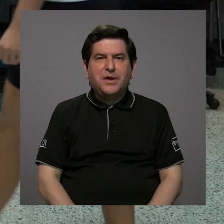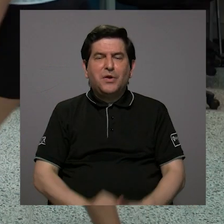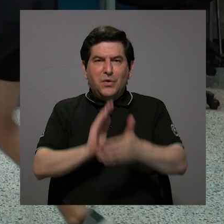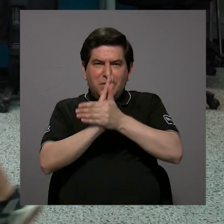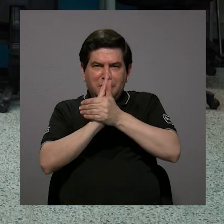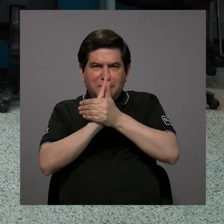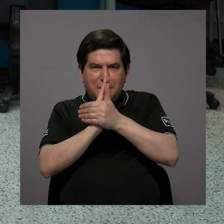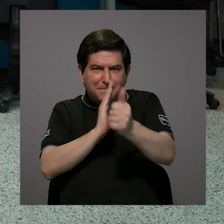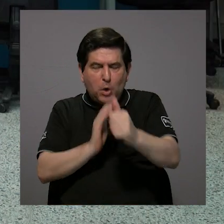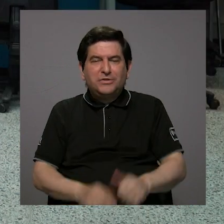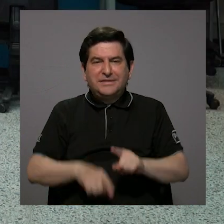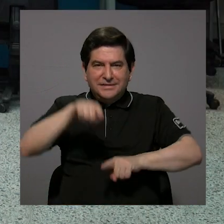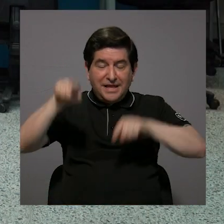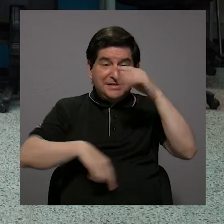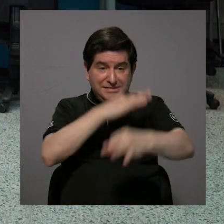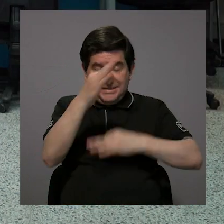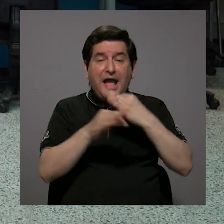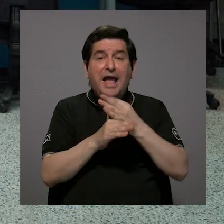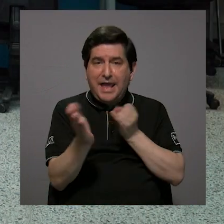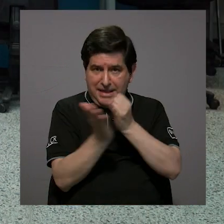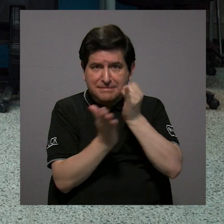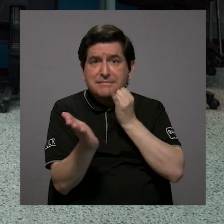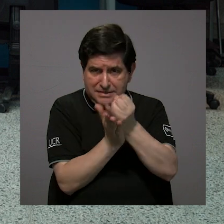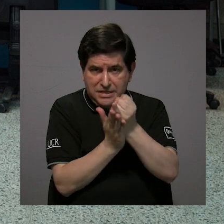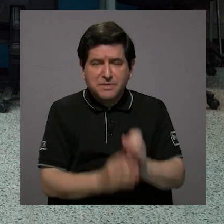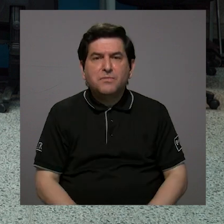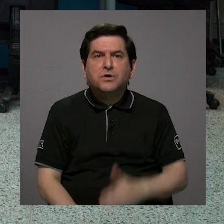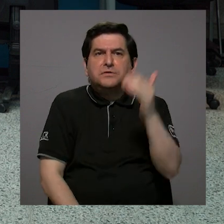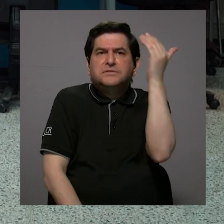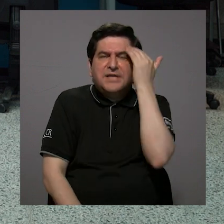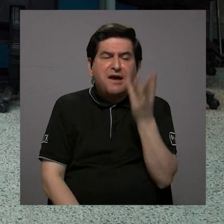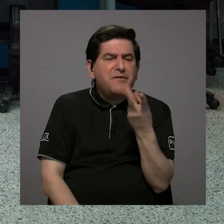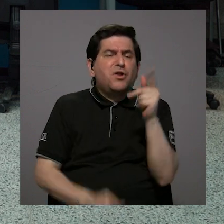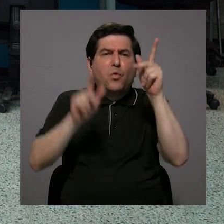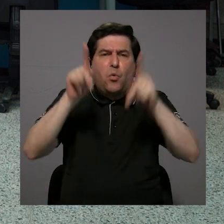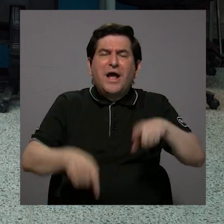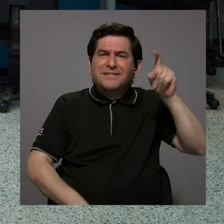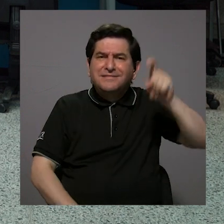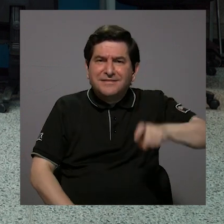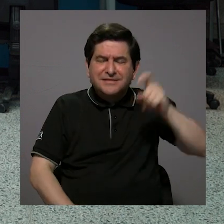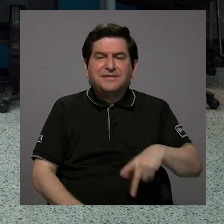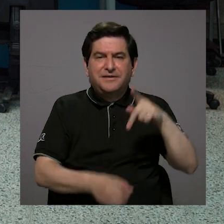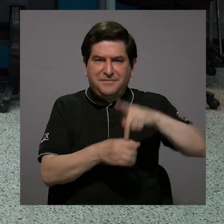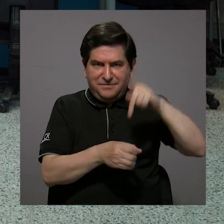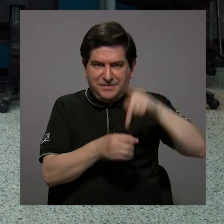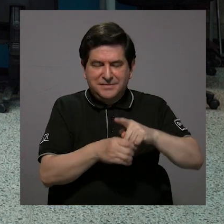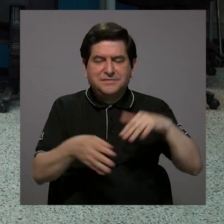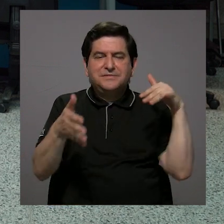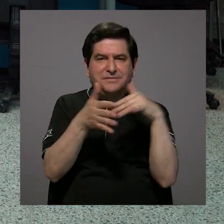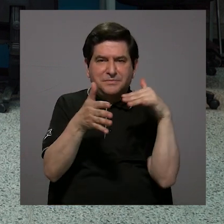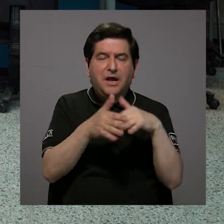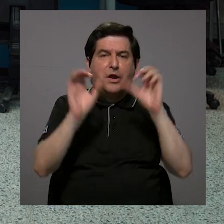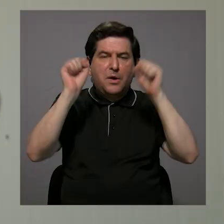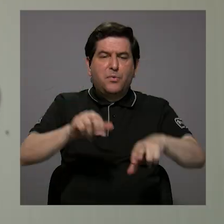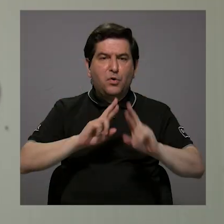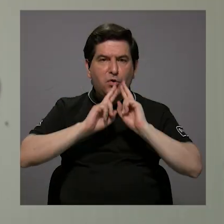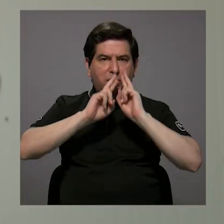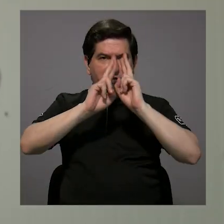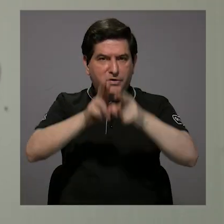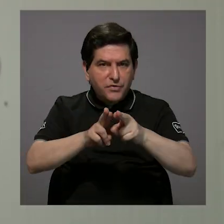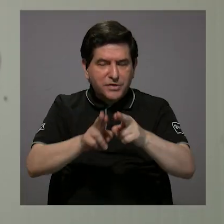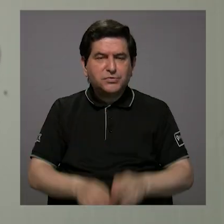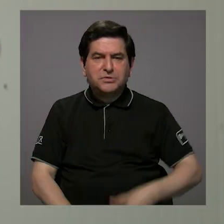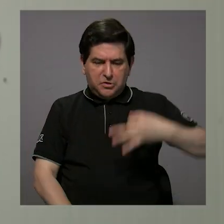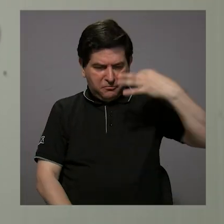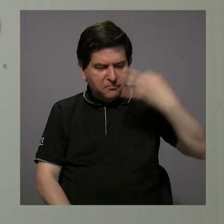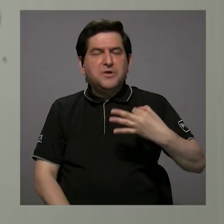potencia estadística que se hace para este tipo de investigaciones para saber cuánta gente necesitábamos que participara en el estudio para dar